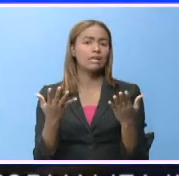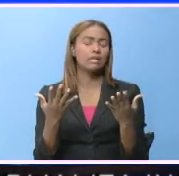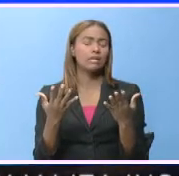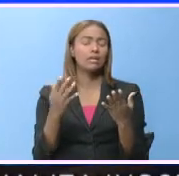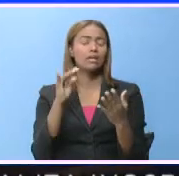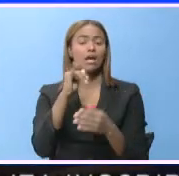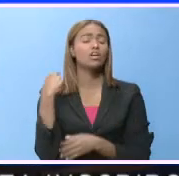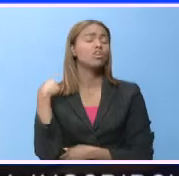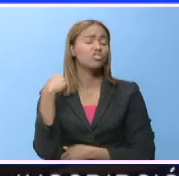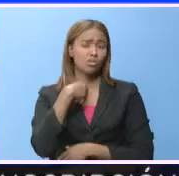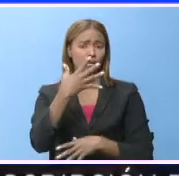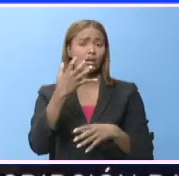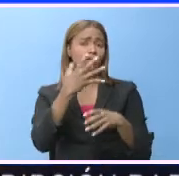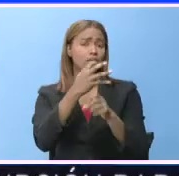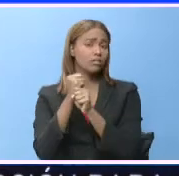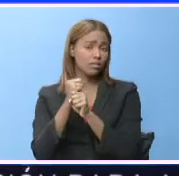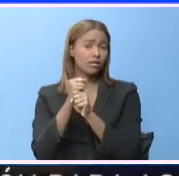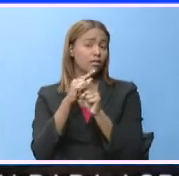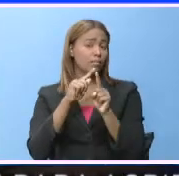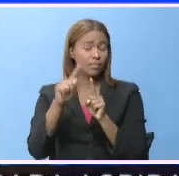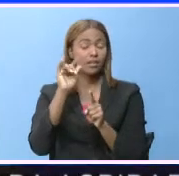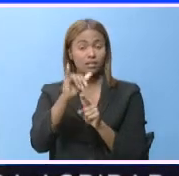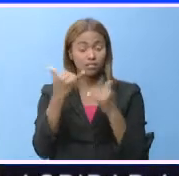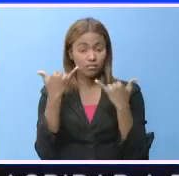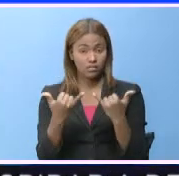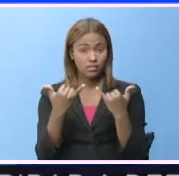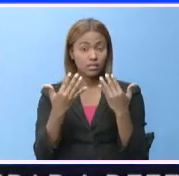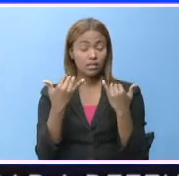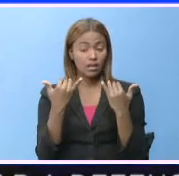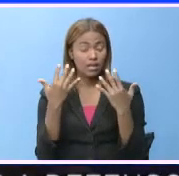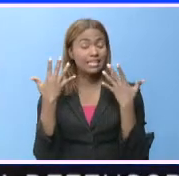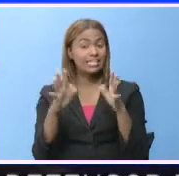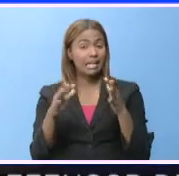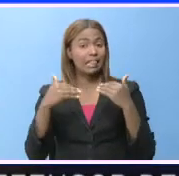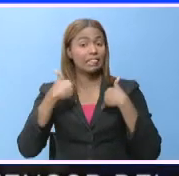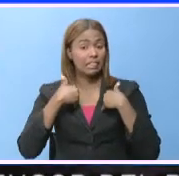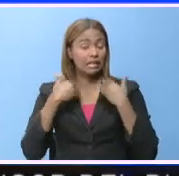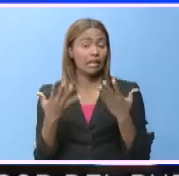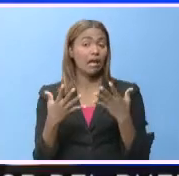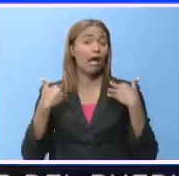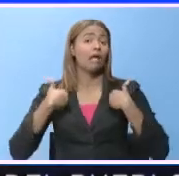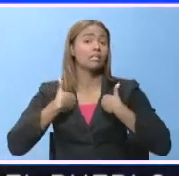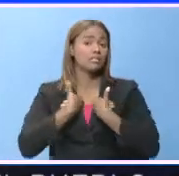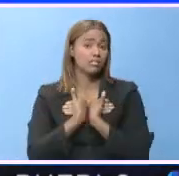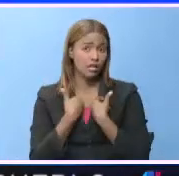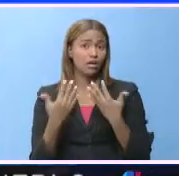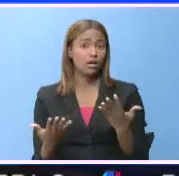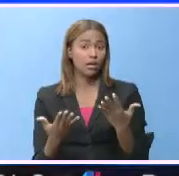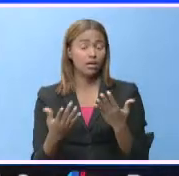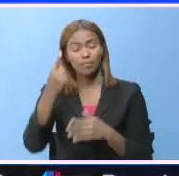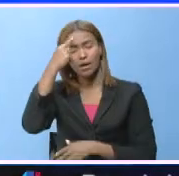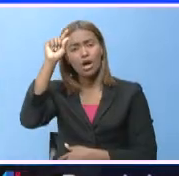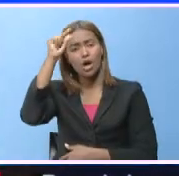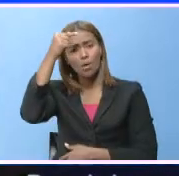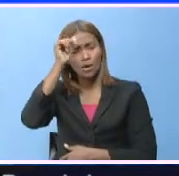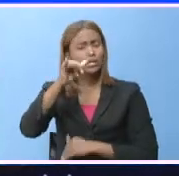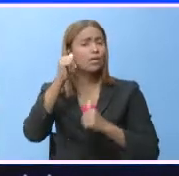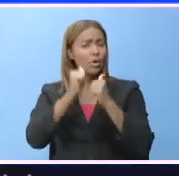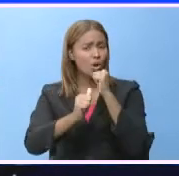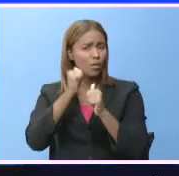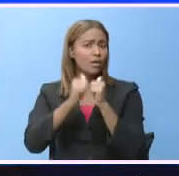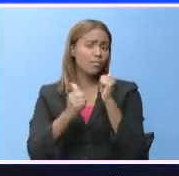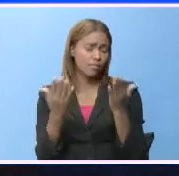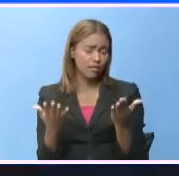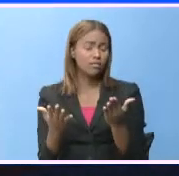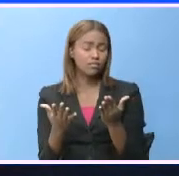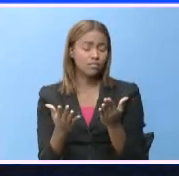confinamiento somos nosotros. Señora, ahí está, la policía y las Fuerzas Armadas están exhaustas, están cansadas. Para el gobierno es un problema el